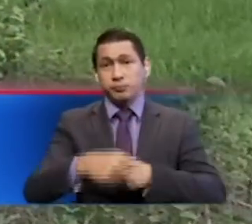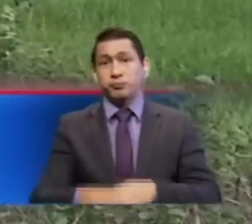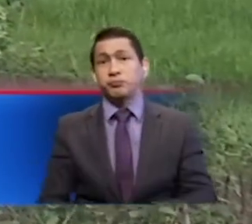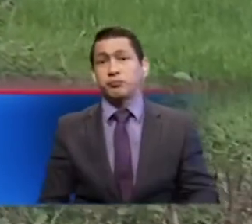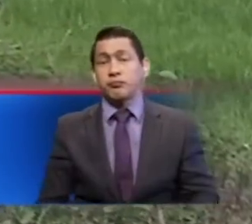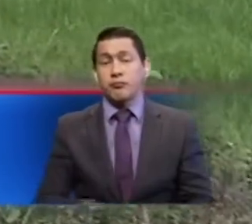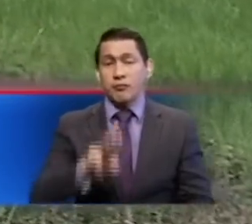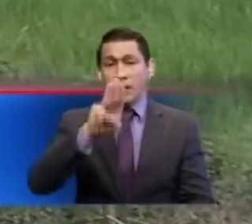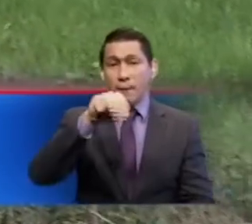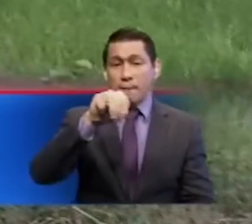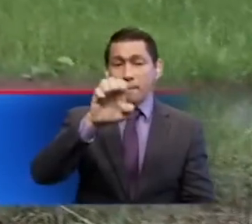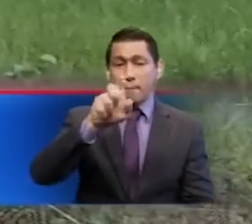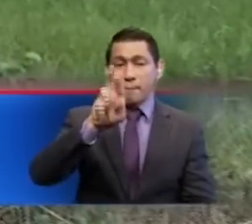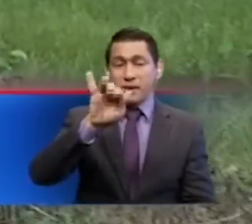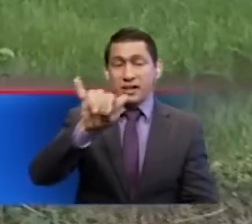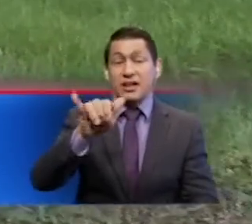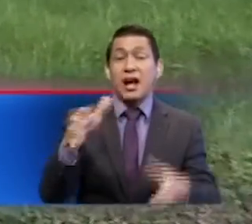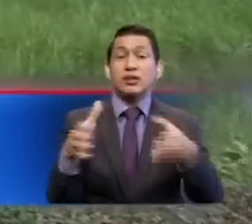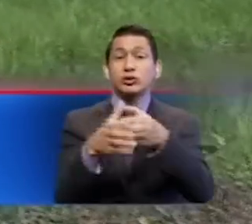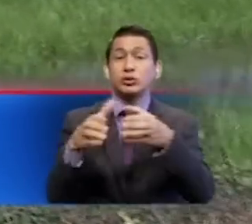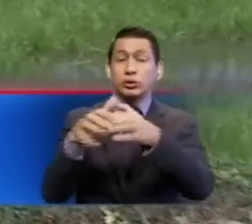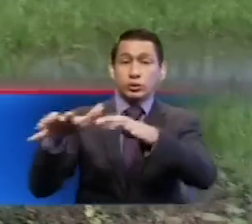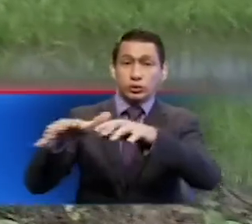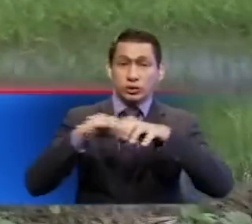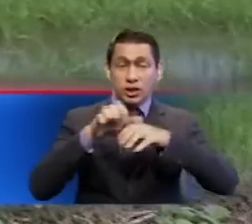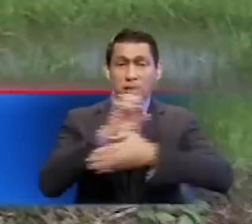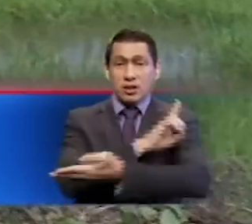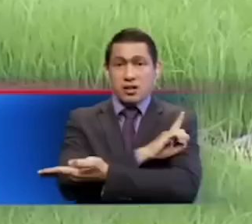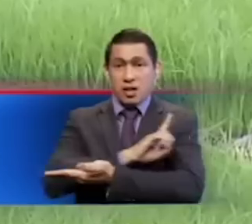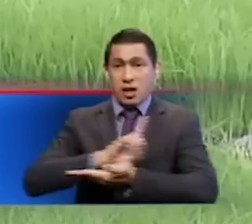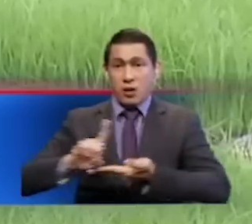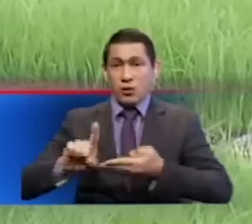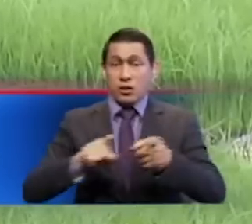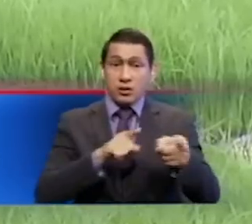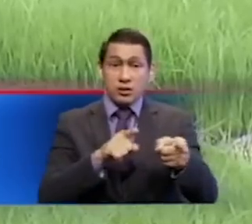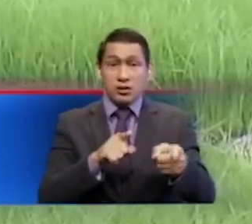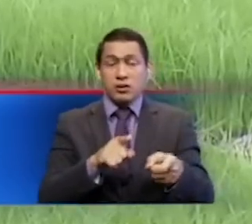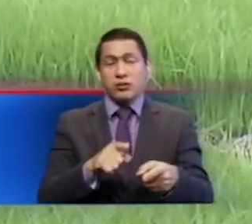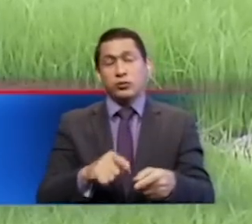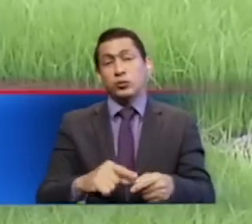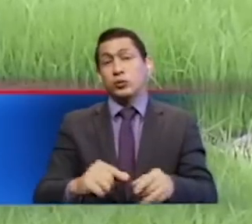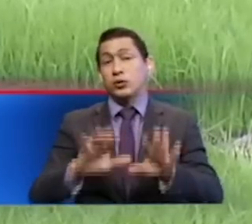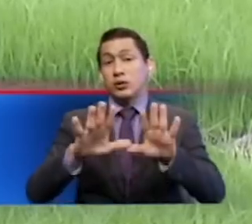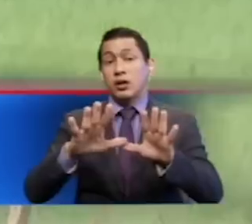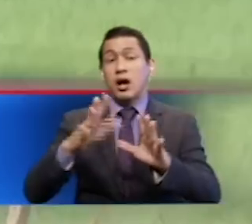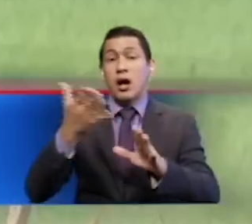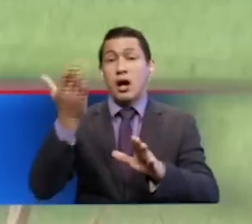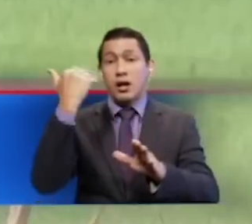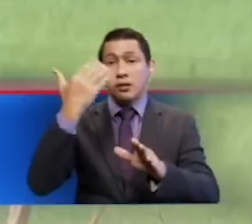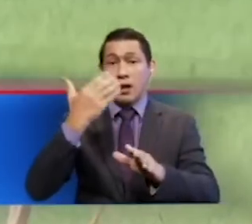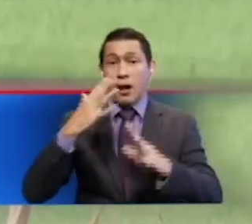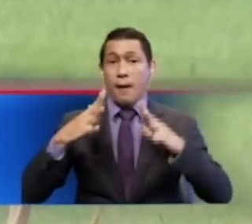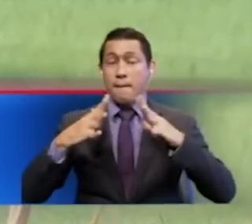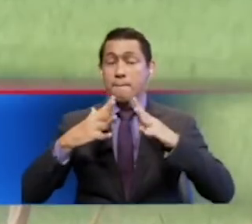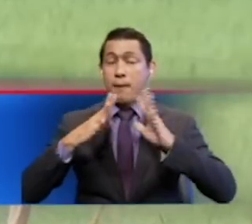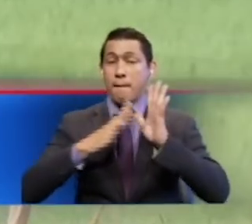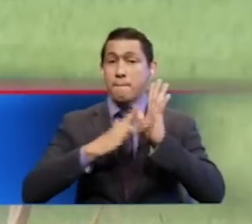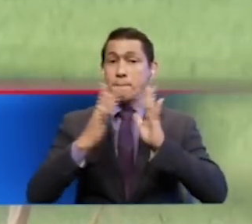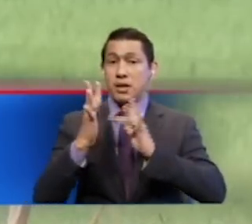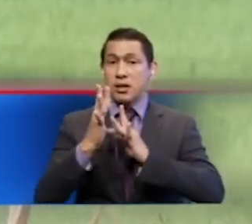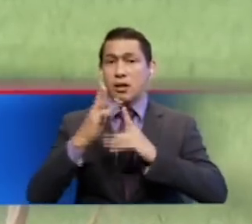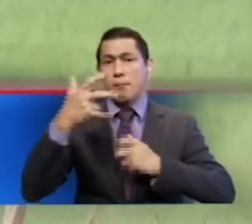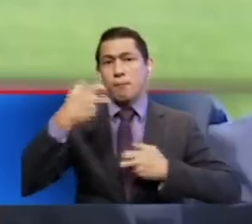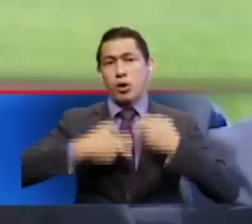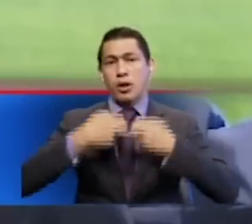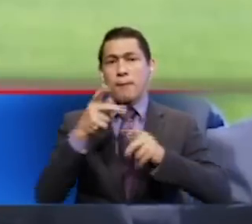Correa, de la Asociación de Agricultores del Cantón Daule, dice que la escasez de arroz se presentó en el mes de abril de este año por el impacto del